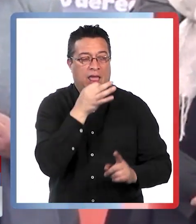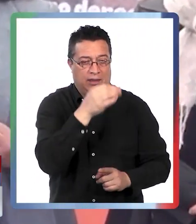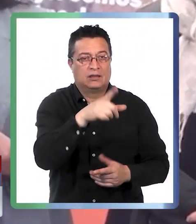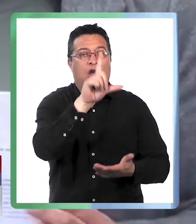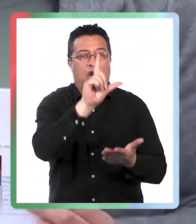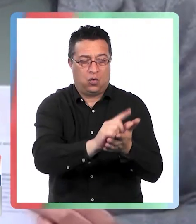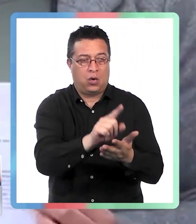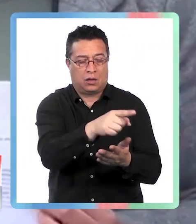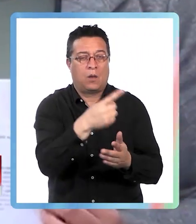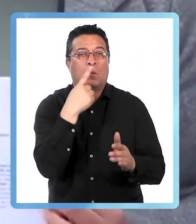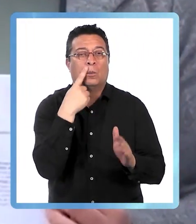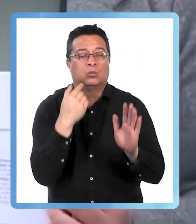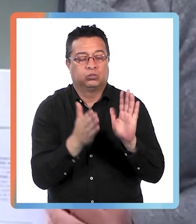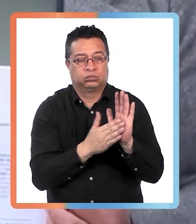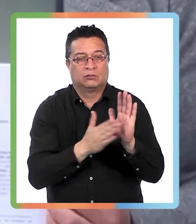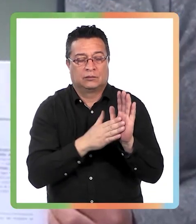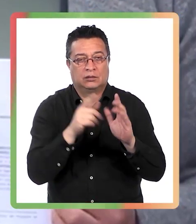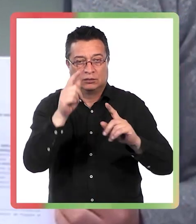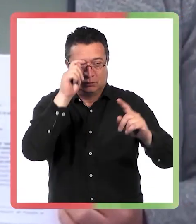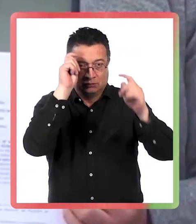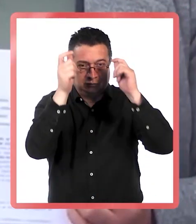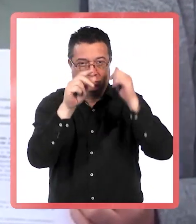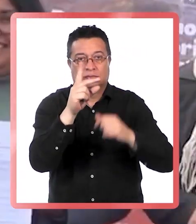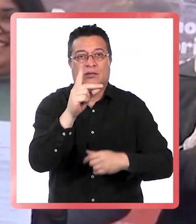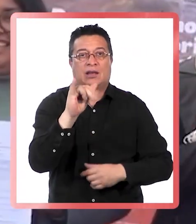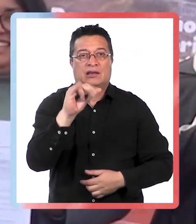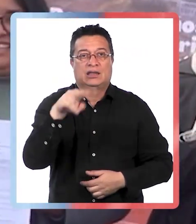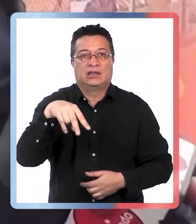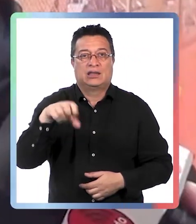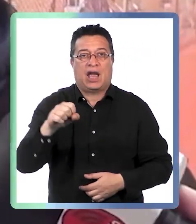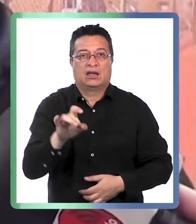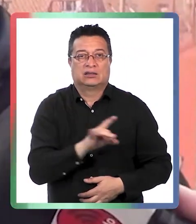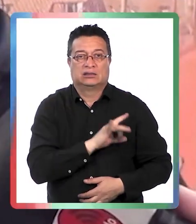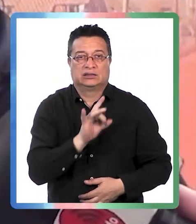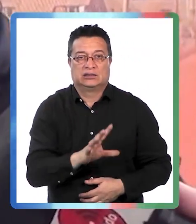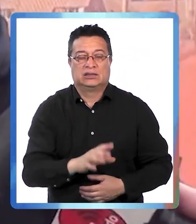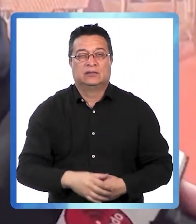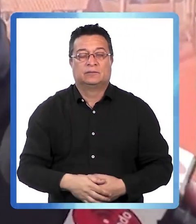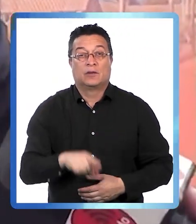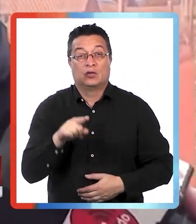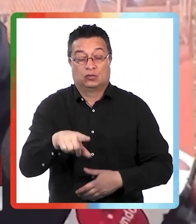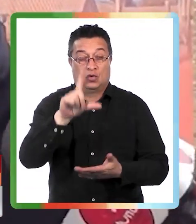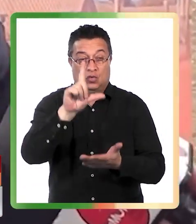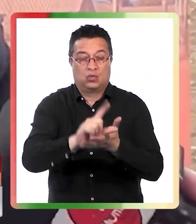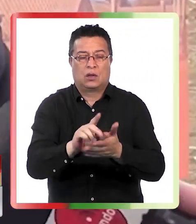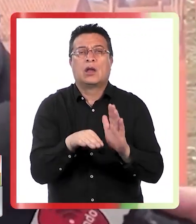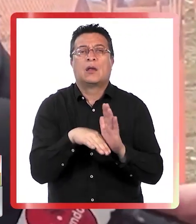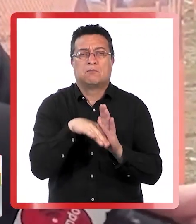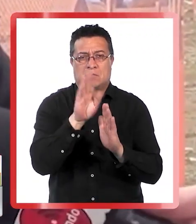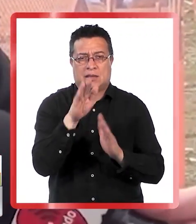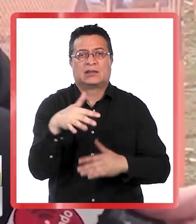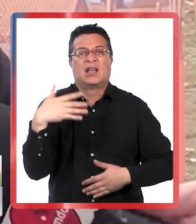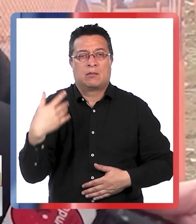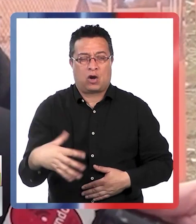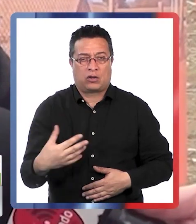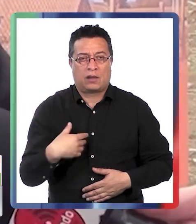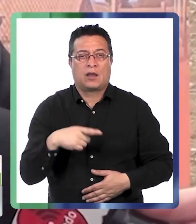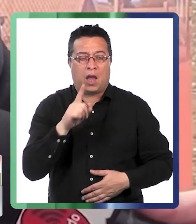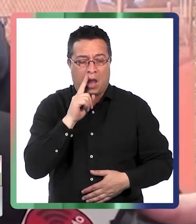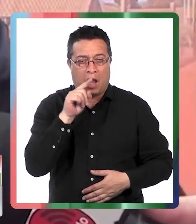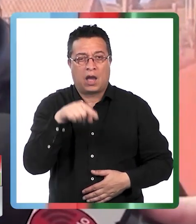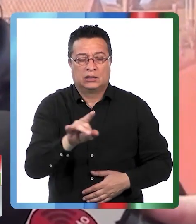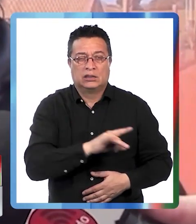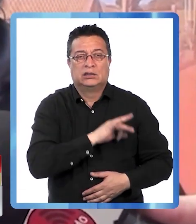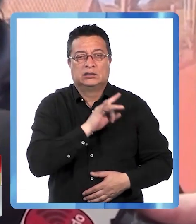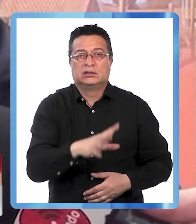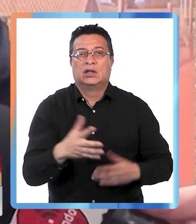es el testimonio de la creación de la DINA en Chile. Este es uno de los sitios más importantes que existe en Chile,